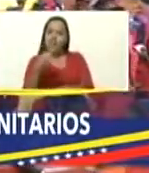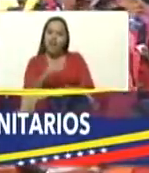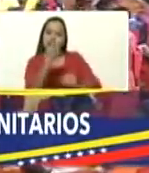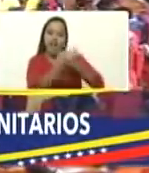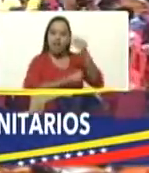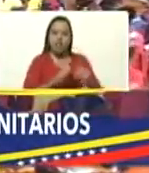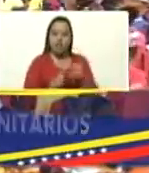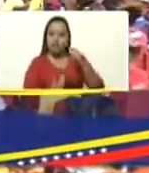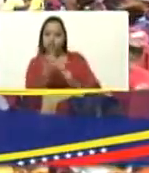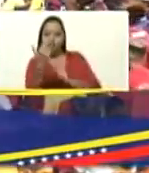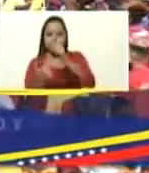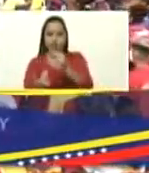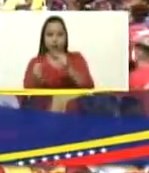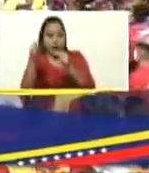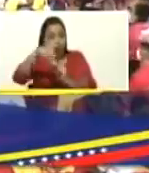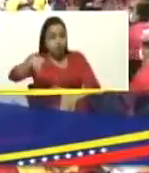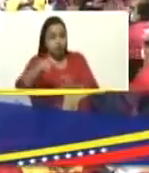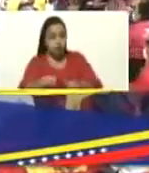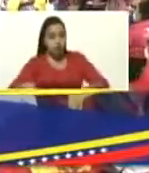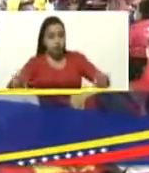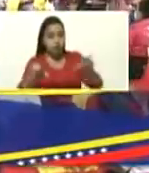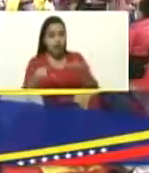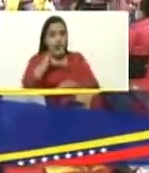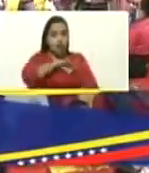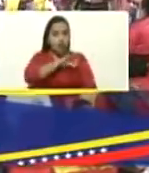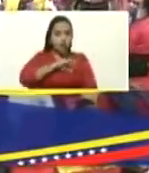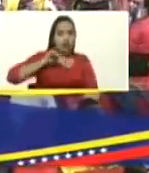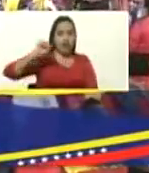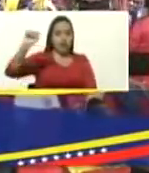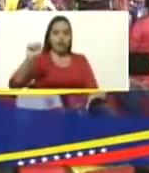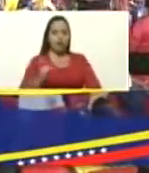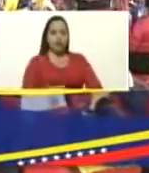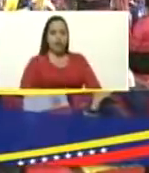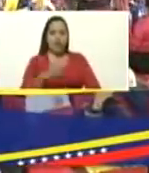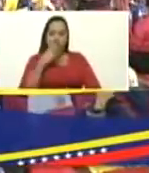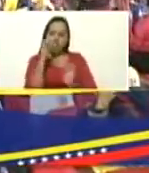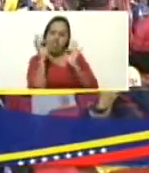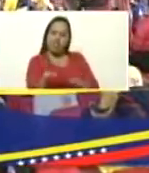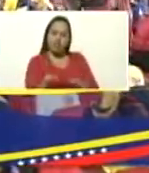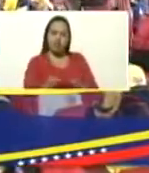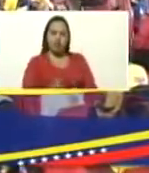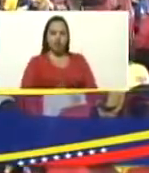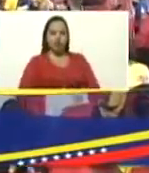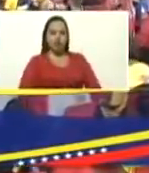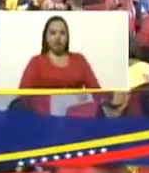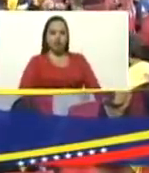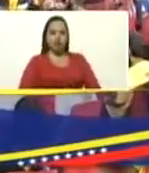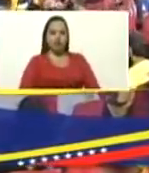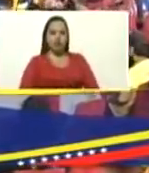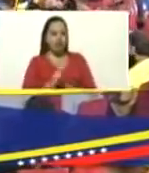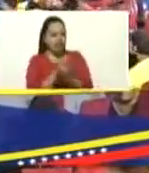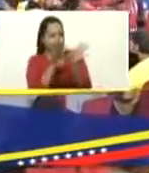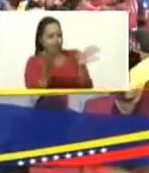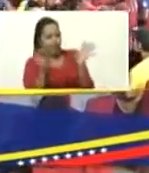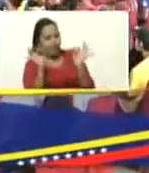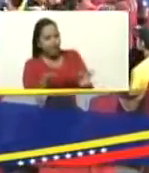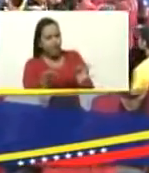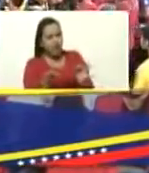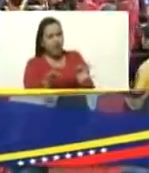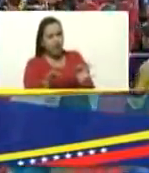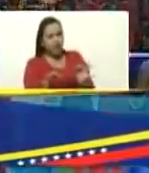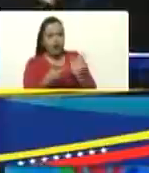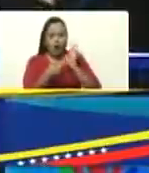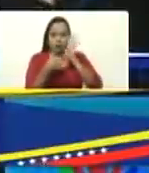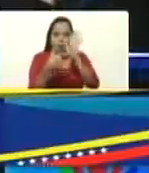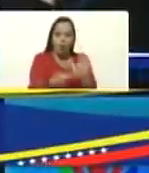construir en su territorio el socialismo verdadero, concreto, con expresiones